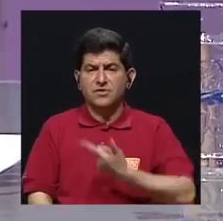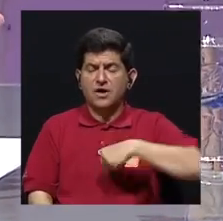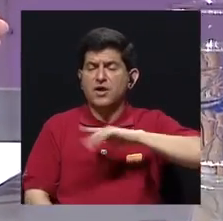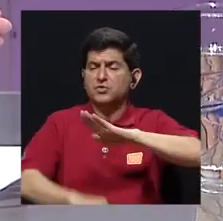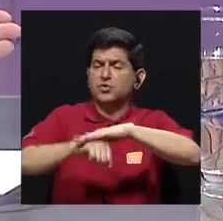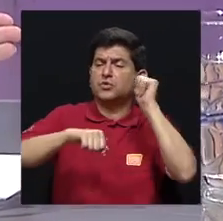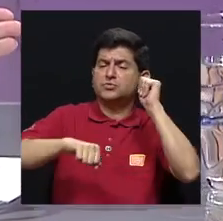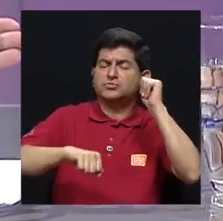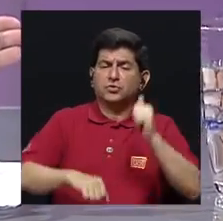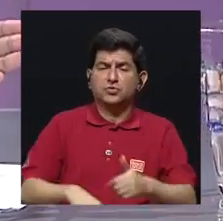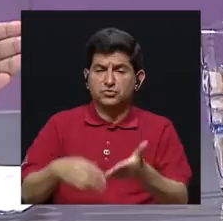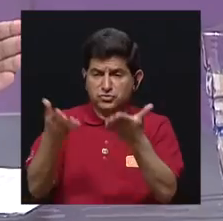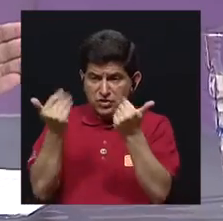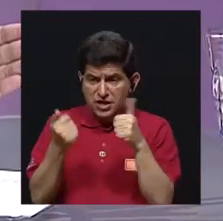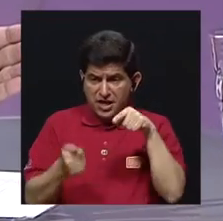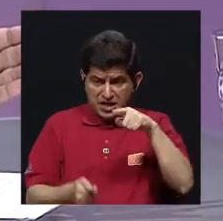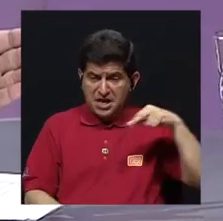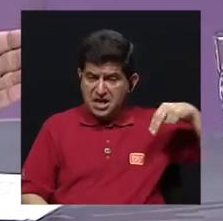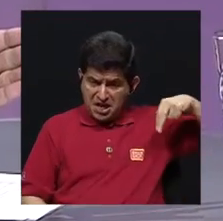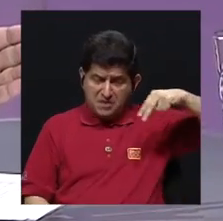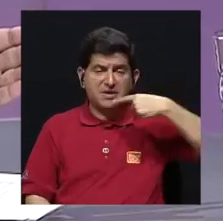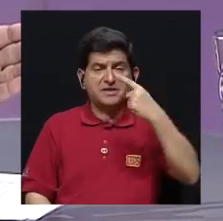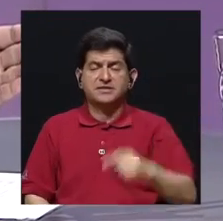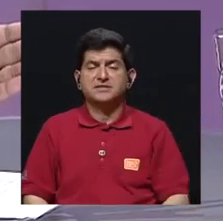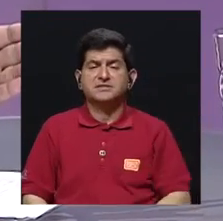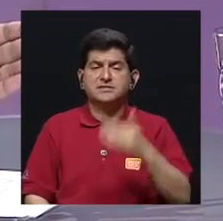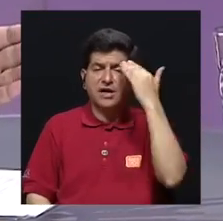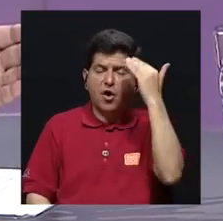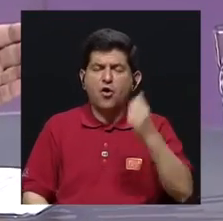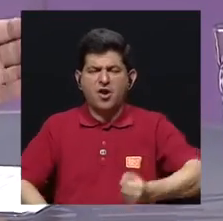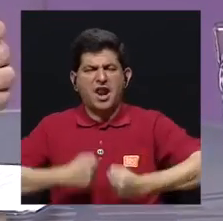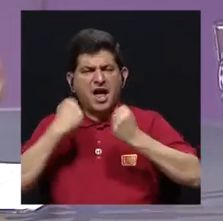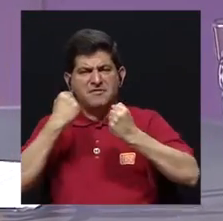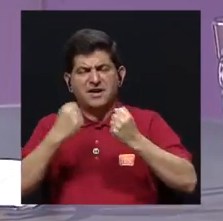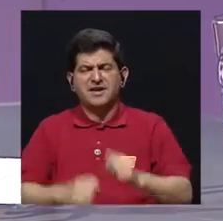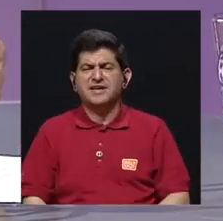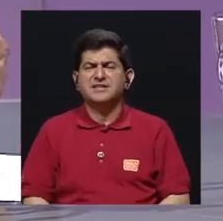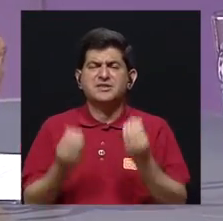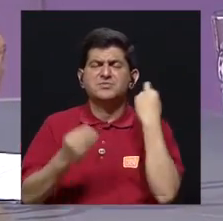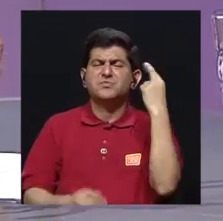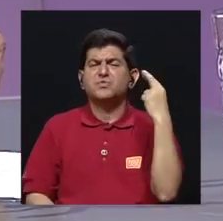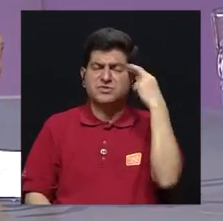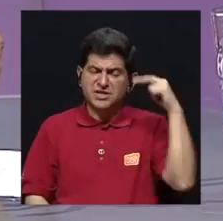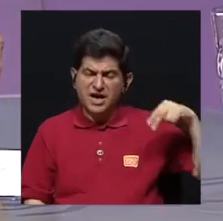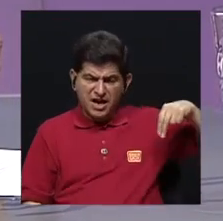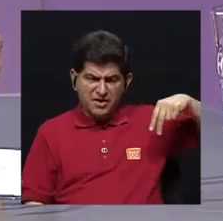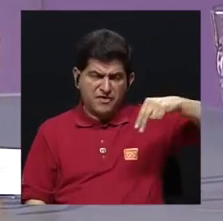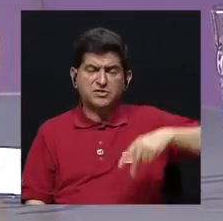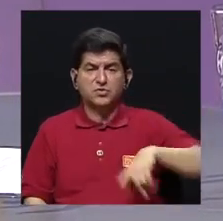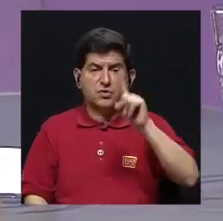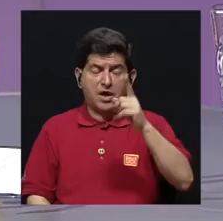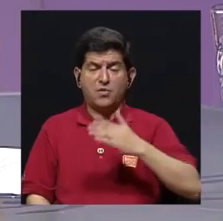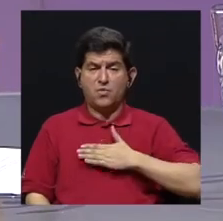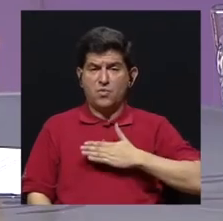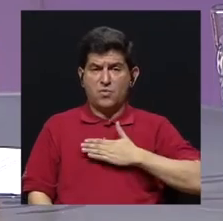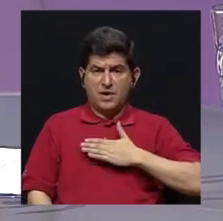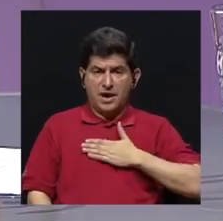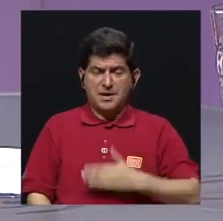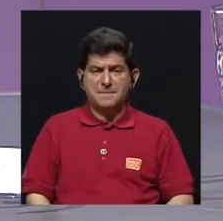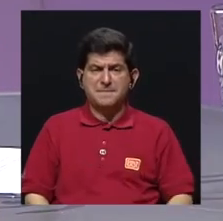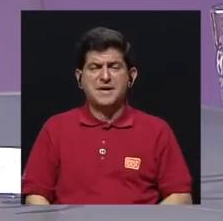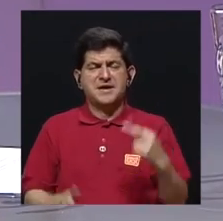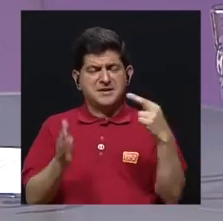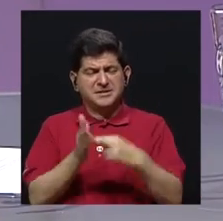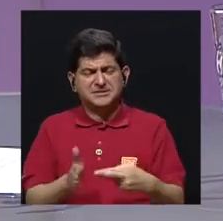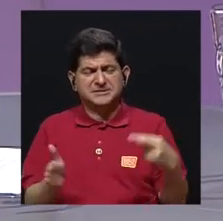si queríamos hacer esa caminata y dice: hola mis valientes, hay muchas razones para caminar y hay una en mí que últimamente me